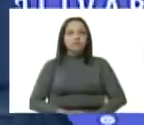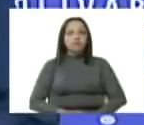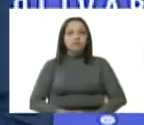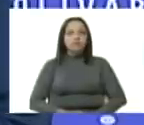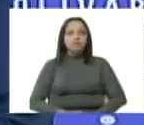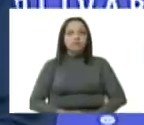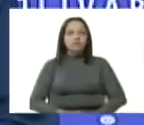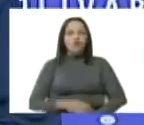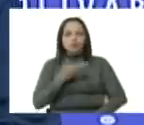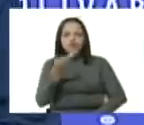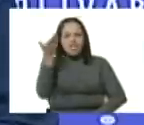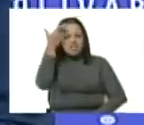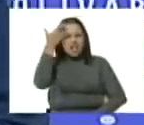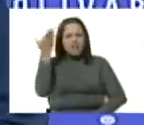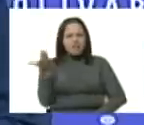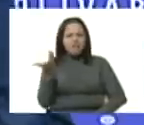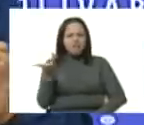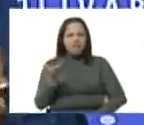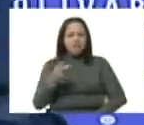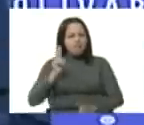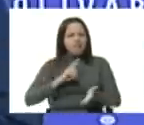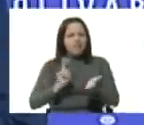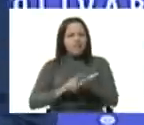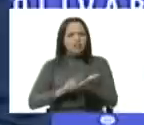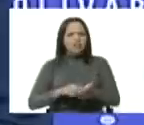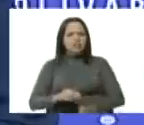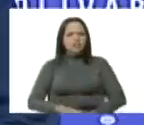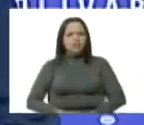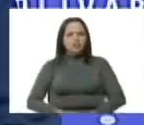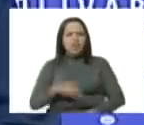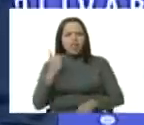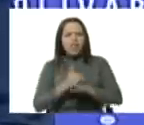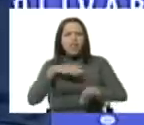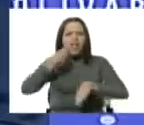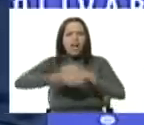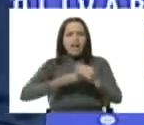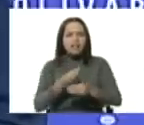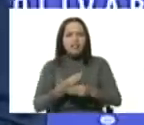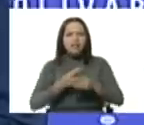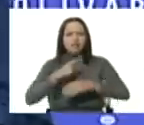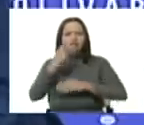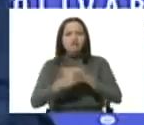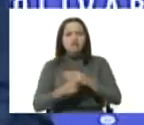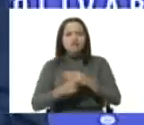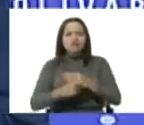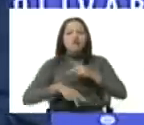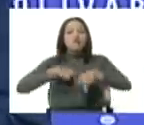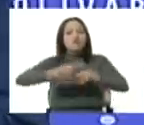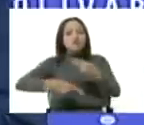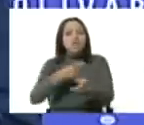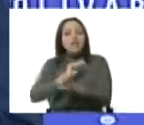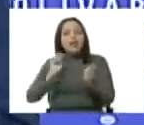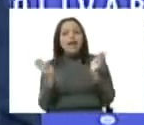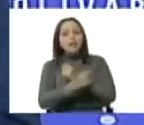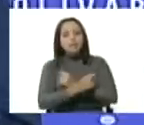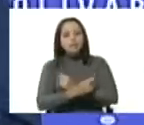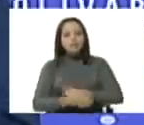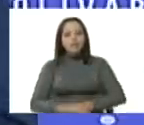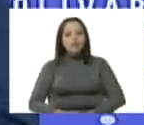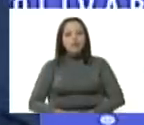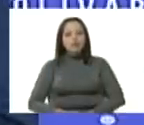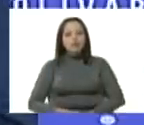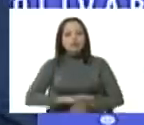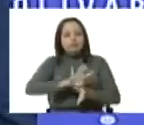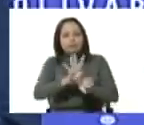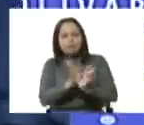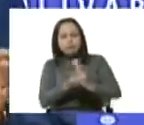¿Ustedes saben que es así? Por eso hay que hacer un gran proceso de cambio y